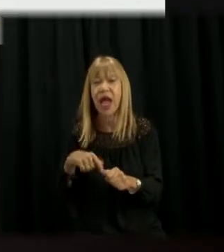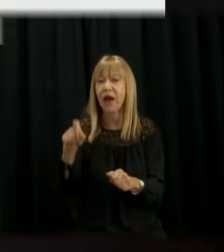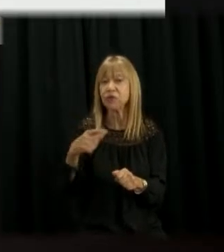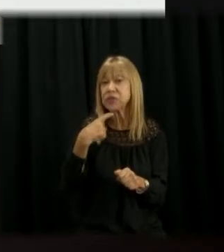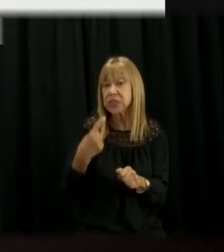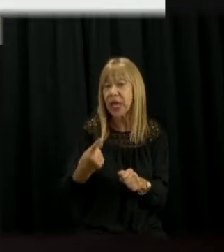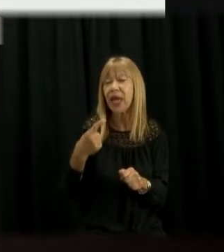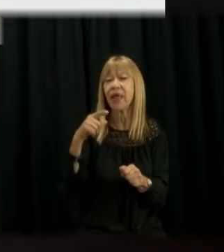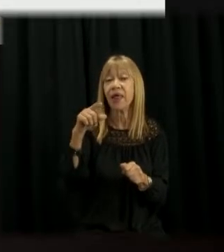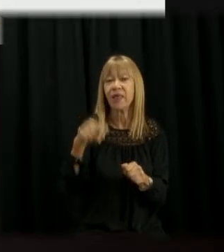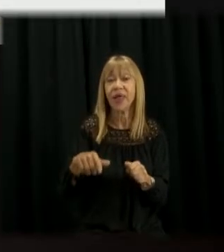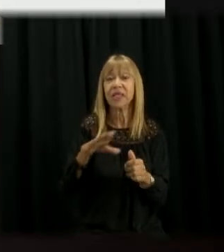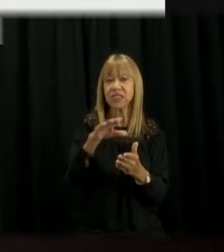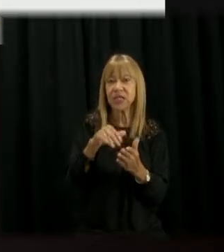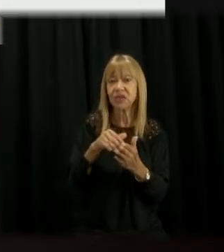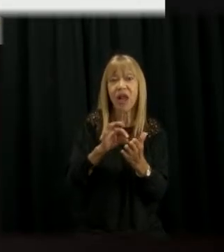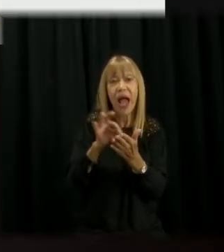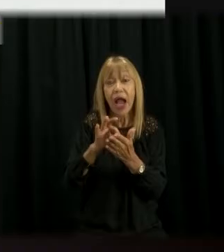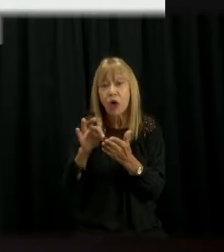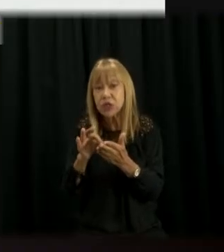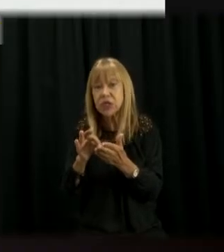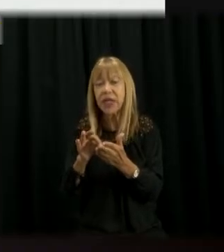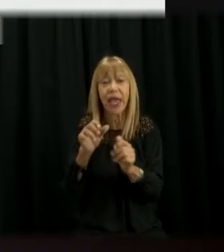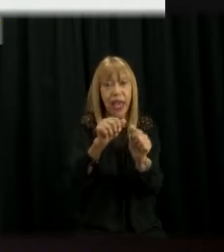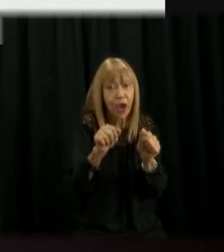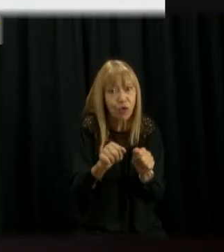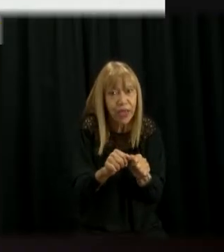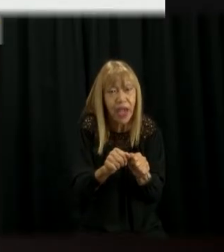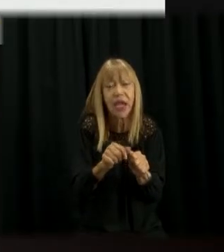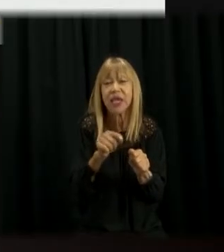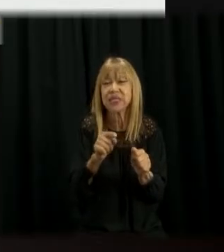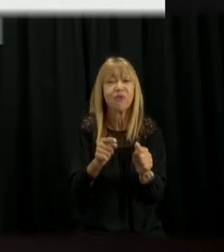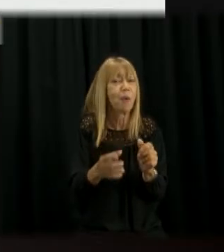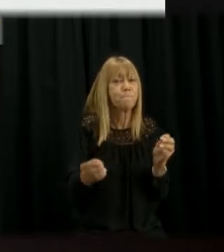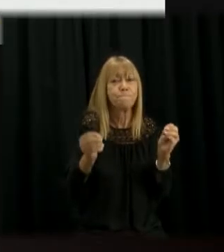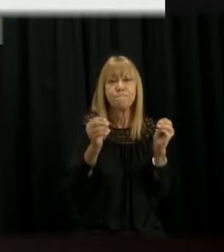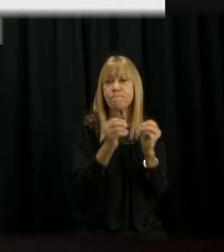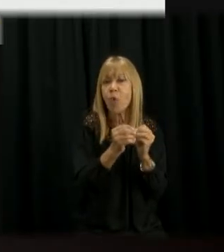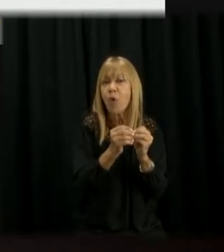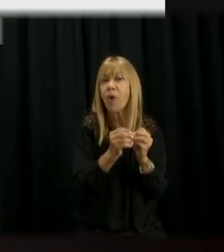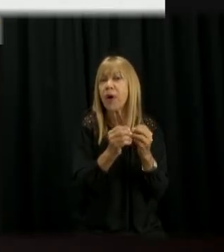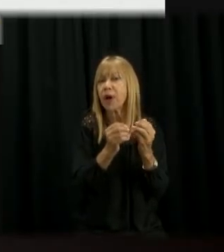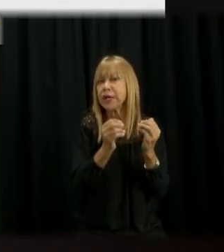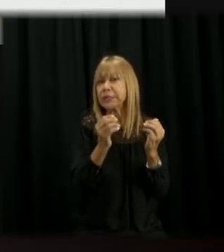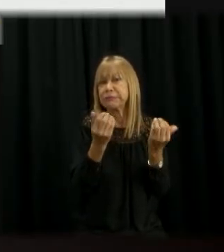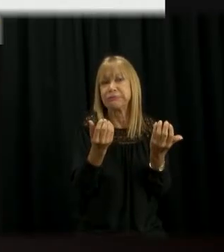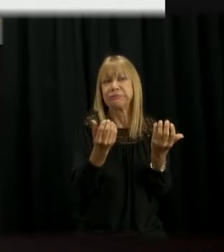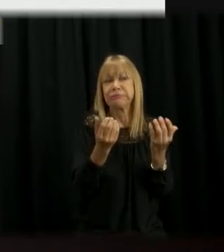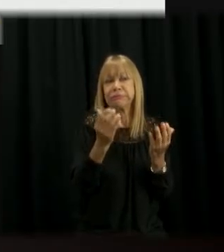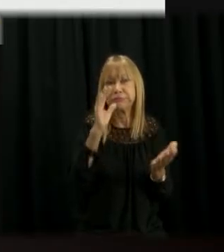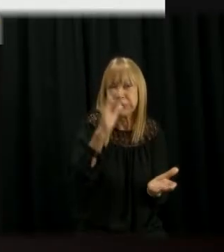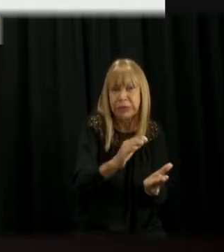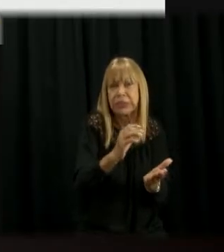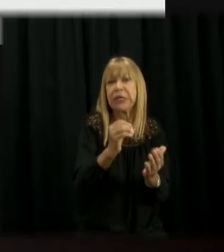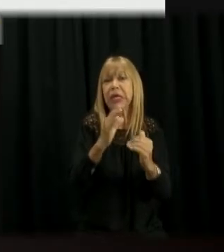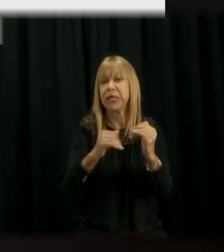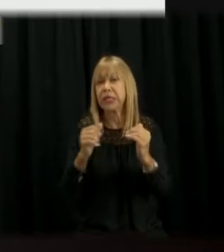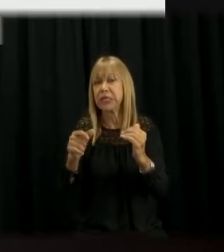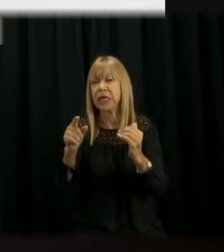Y tengo que decir que la Oficina de Contabilidad Central tiene menos recursos